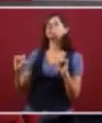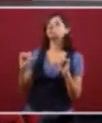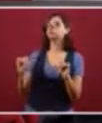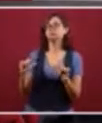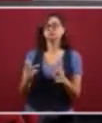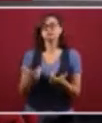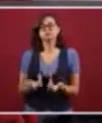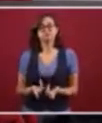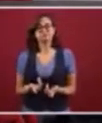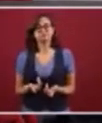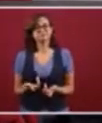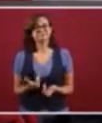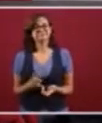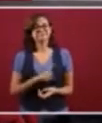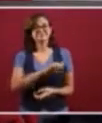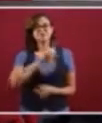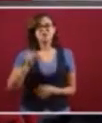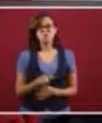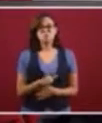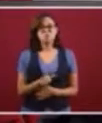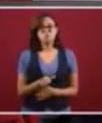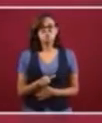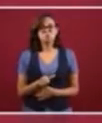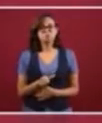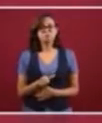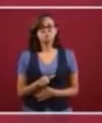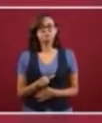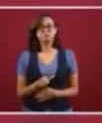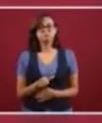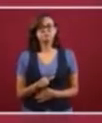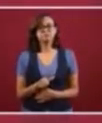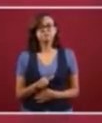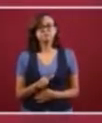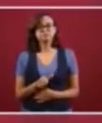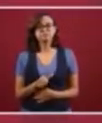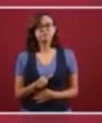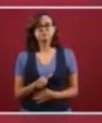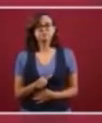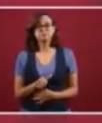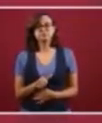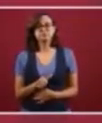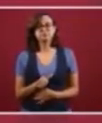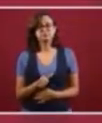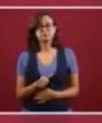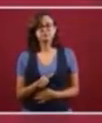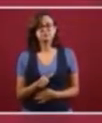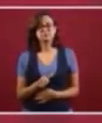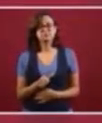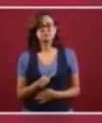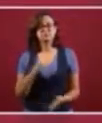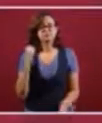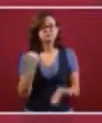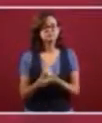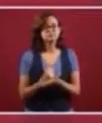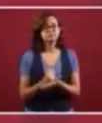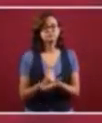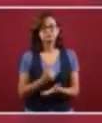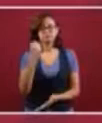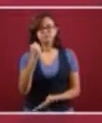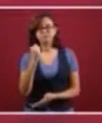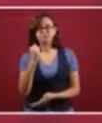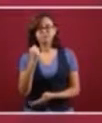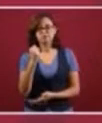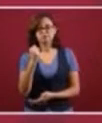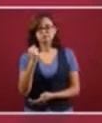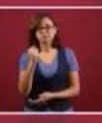vienen la aprobación d el instituto